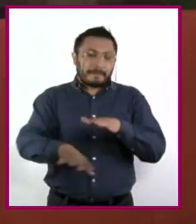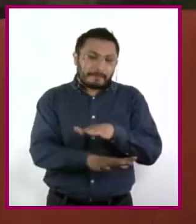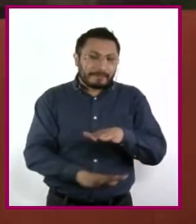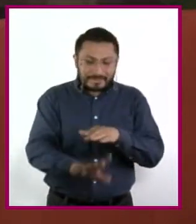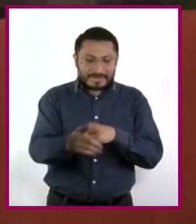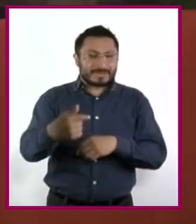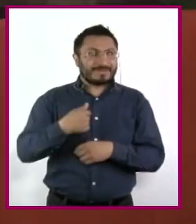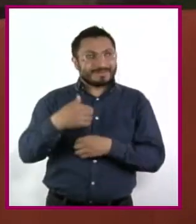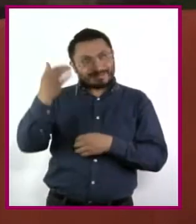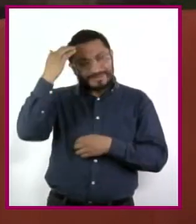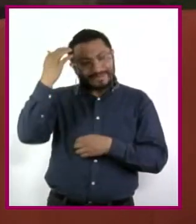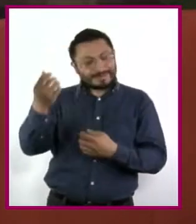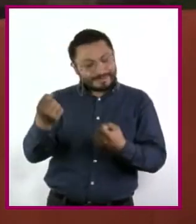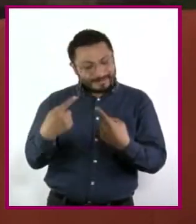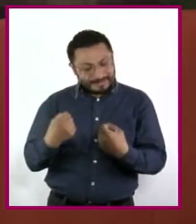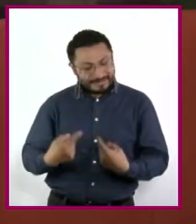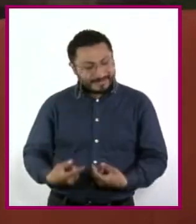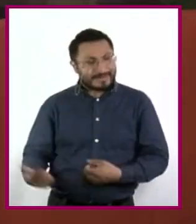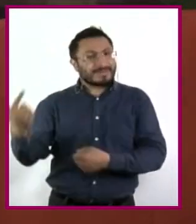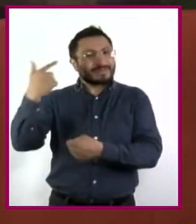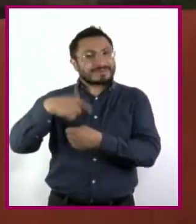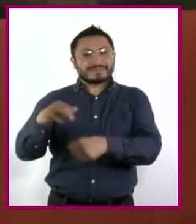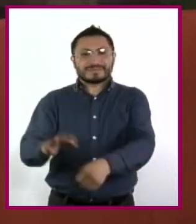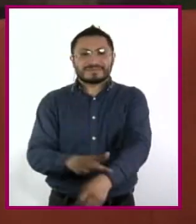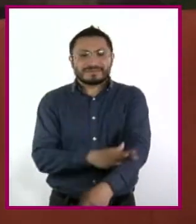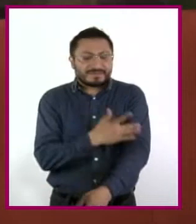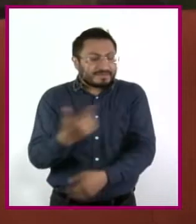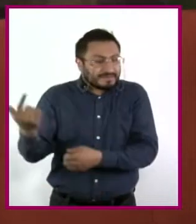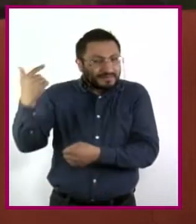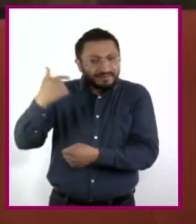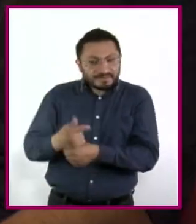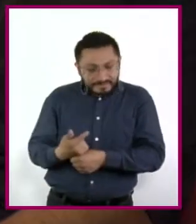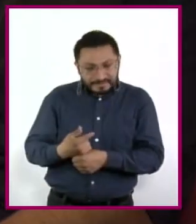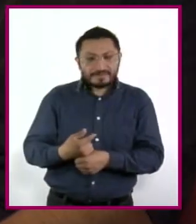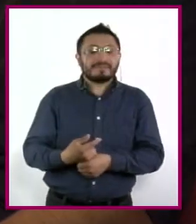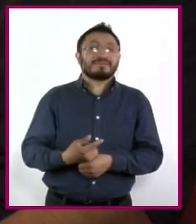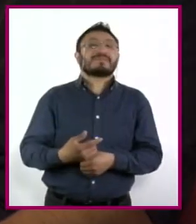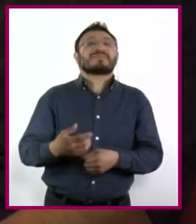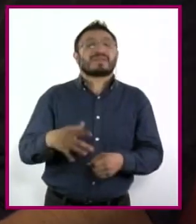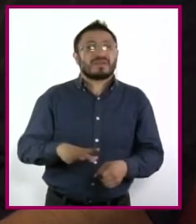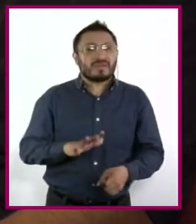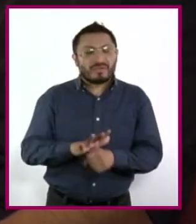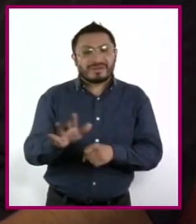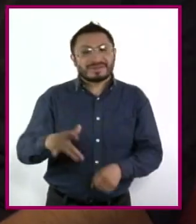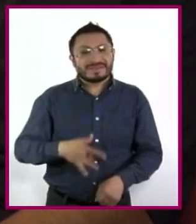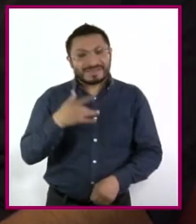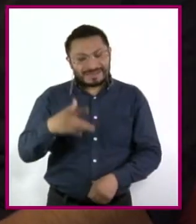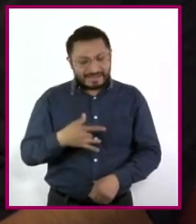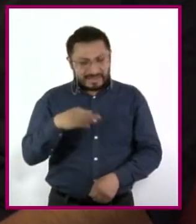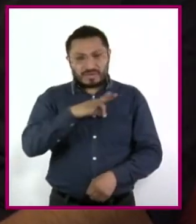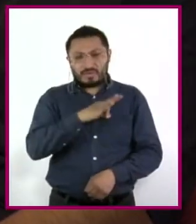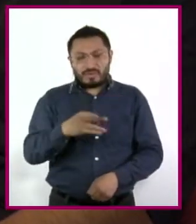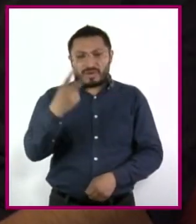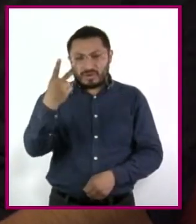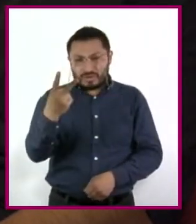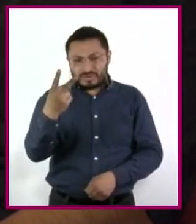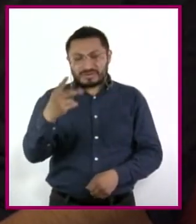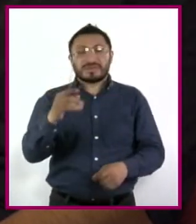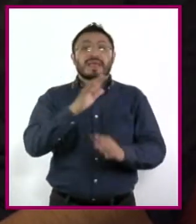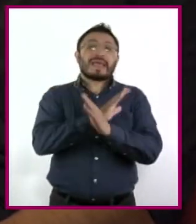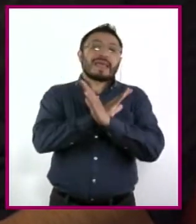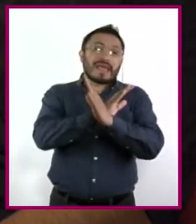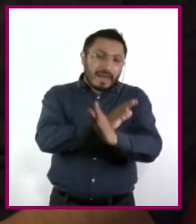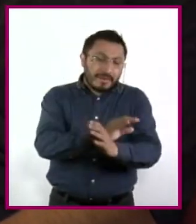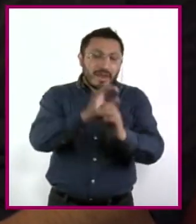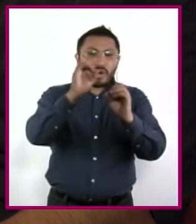nuestras emociones. Cuando descubrimos nuestros disparadores podemos hacer dos cosas: evitar las situaciones que los provocan o al menos